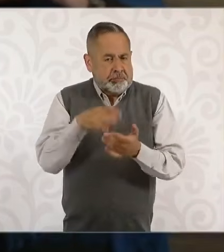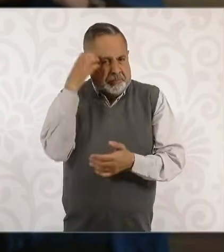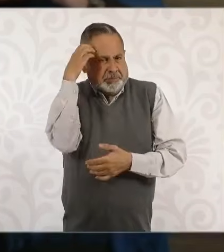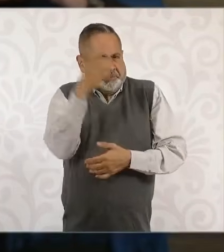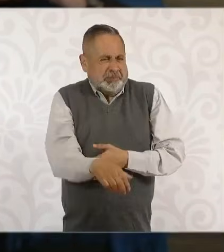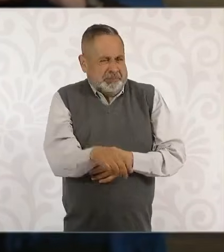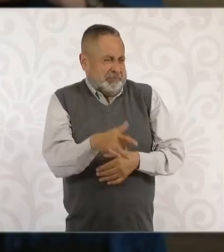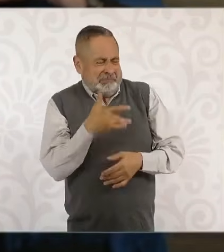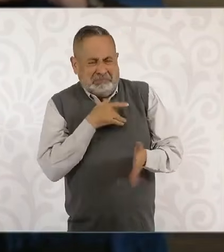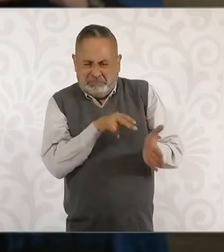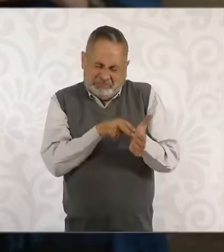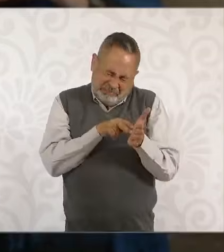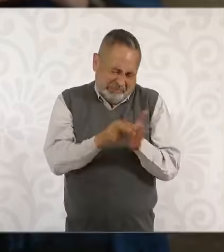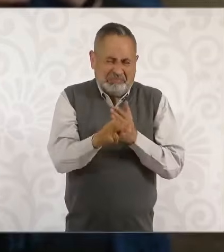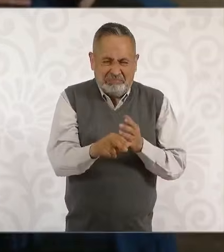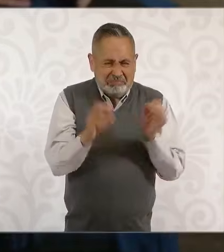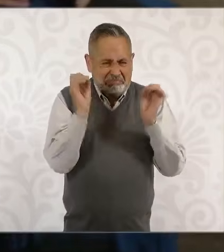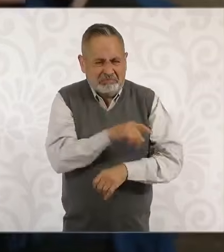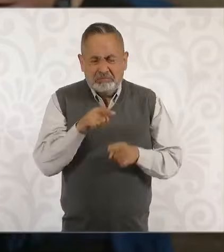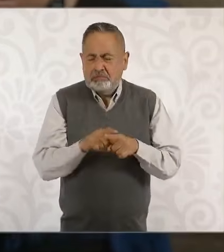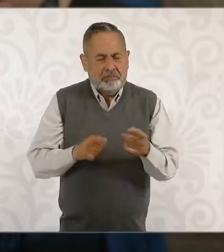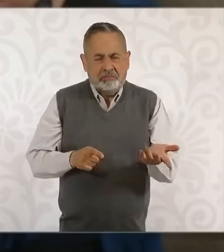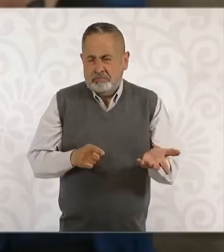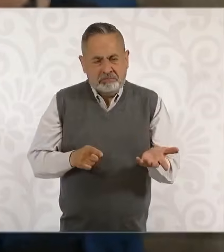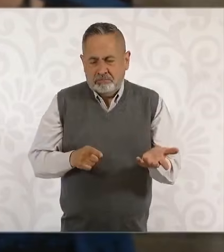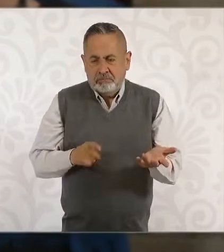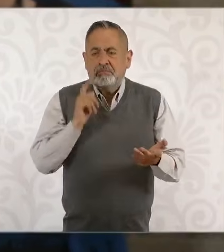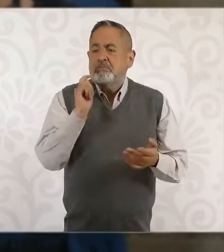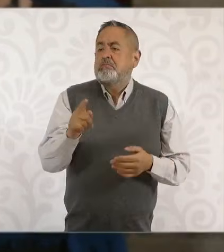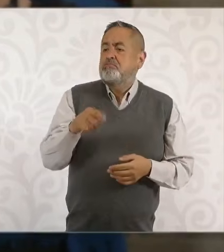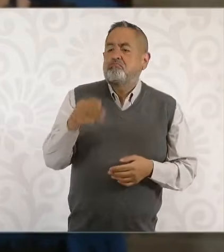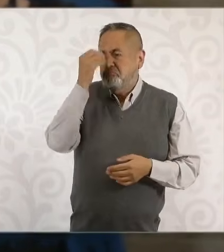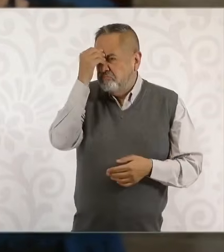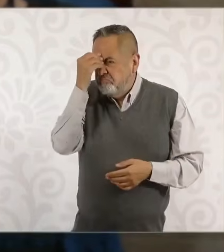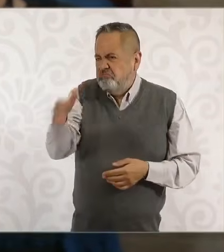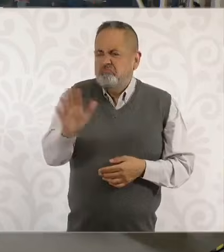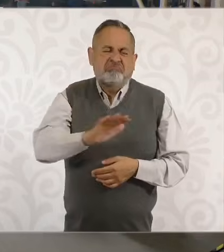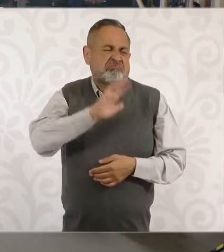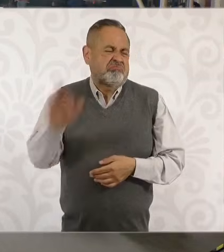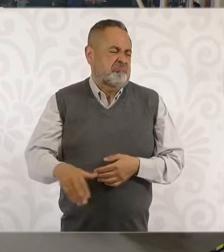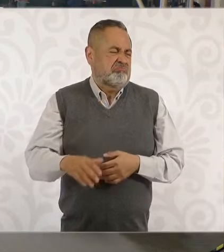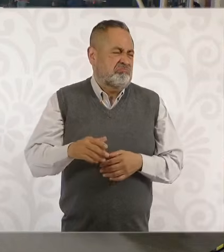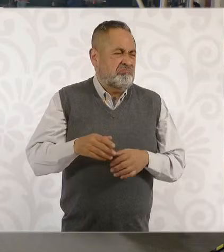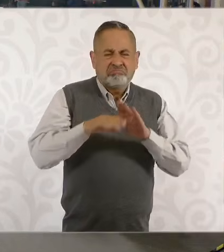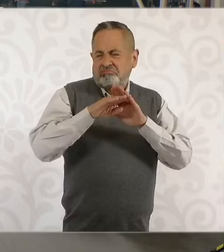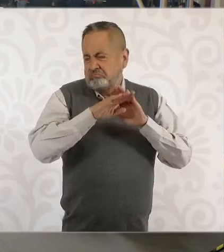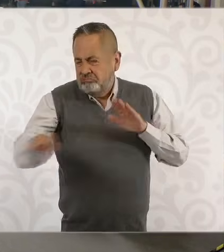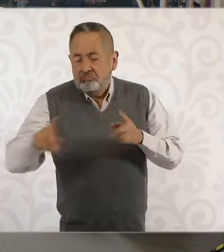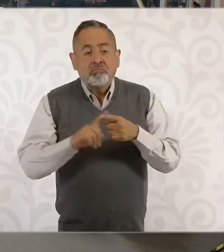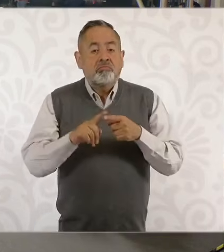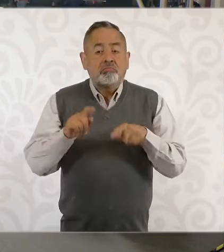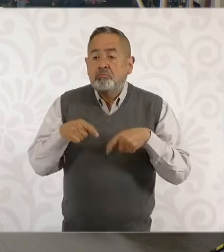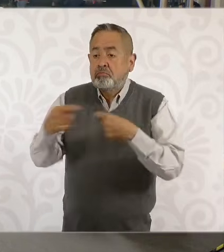humanidad justamente como la privación de la vida, la privación del acceso a alimentos,